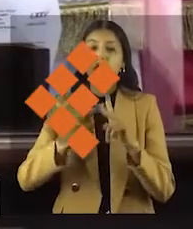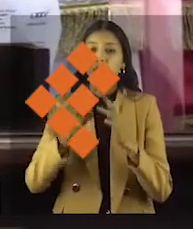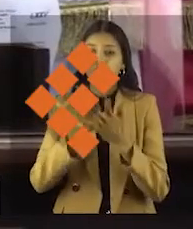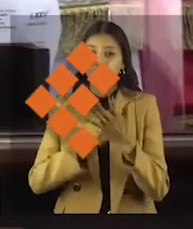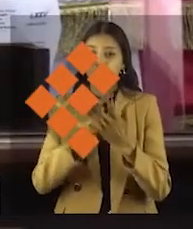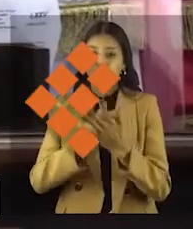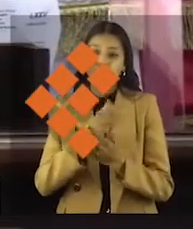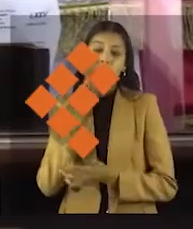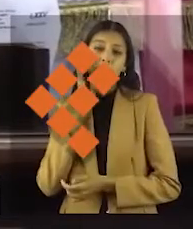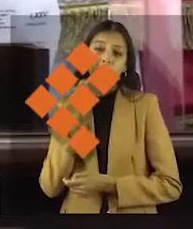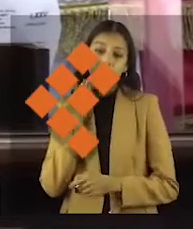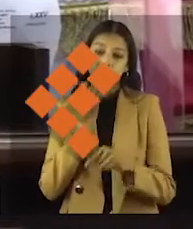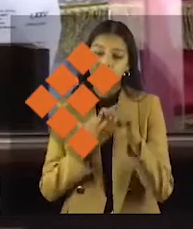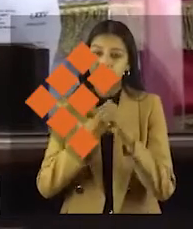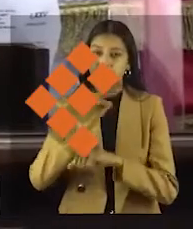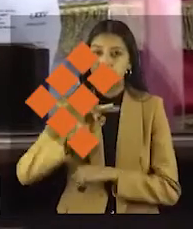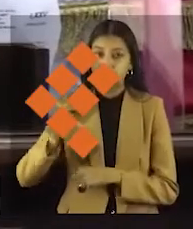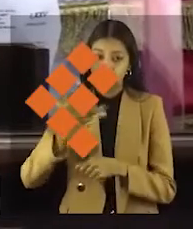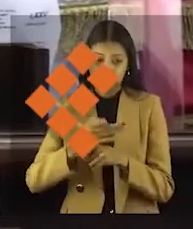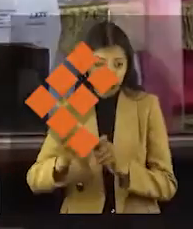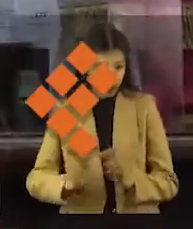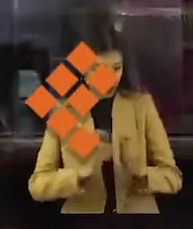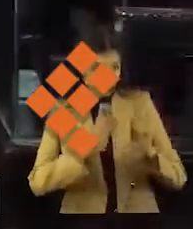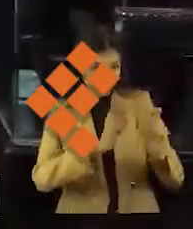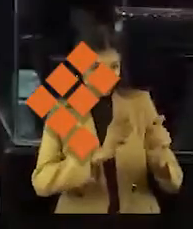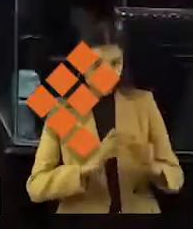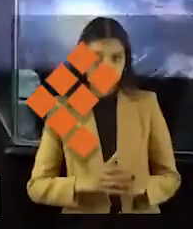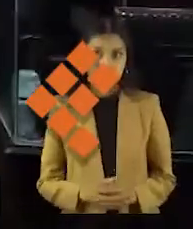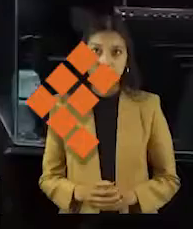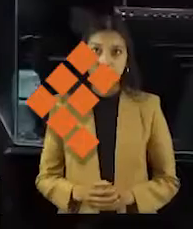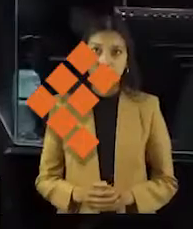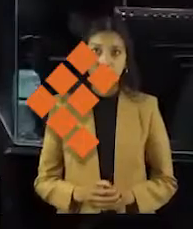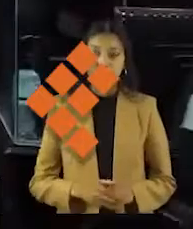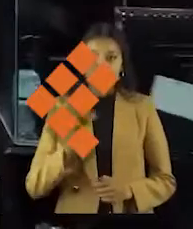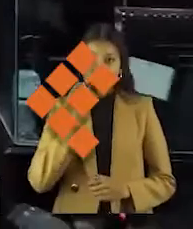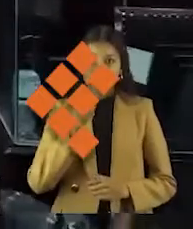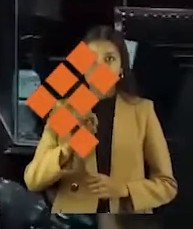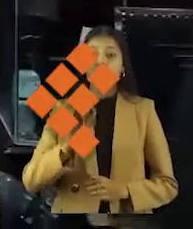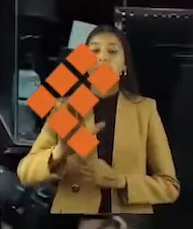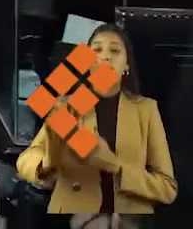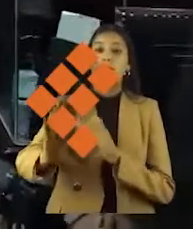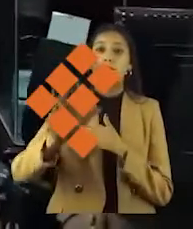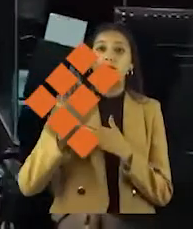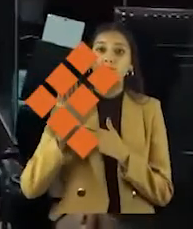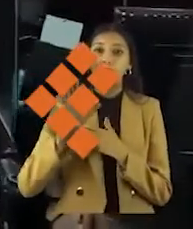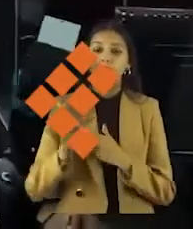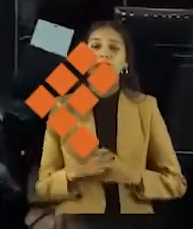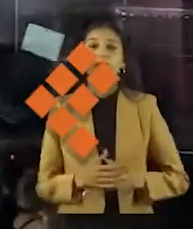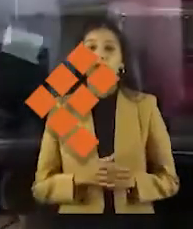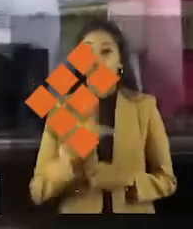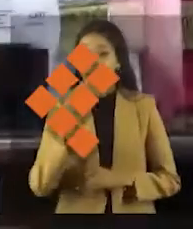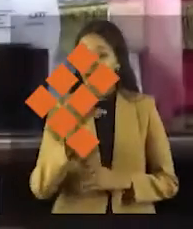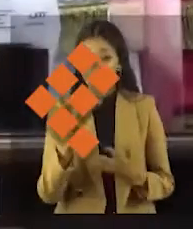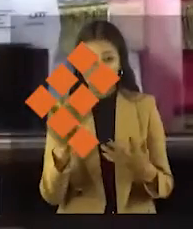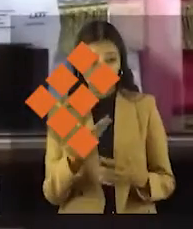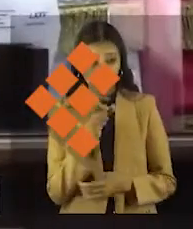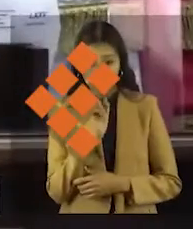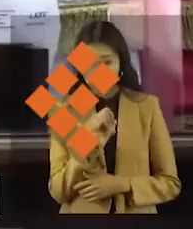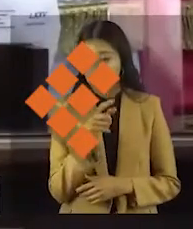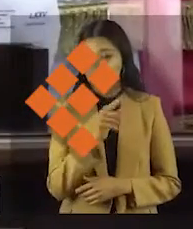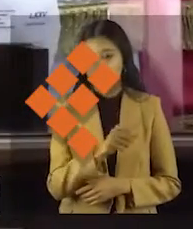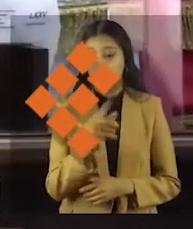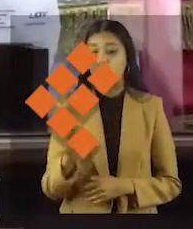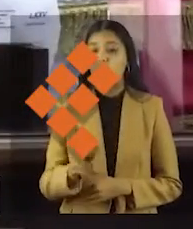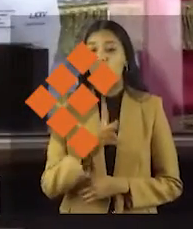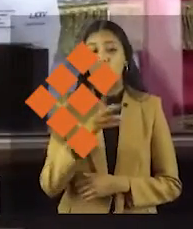de Michoacán de Ocampo que se le ha conferido. Sí, protesto. Si no lo hace usted, que el